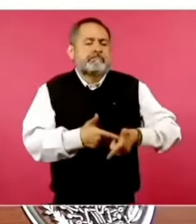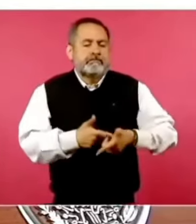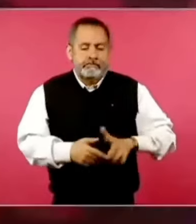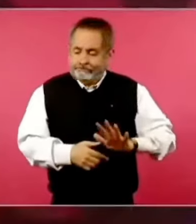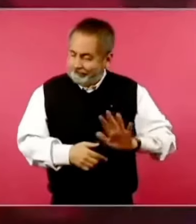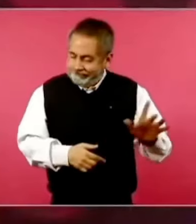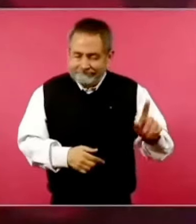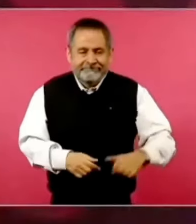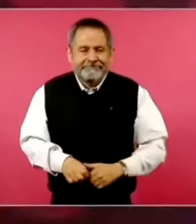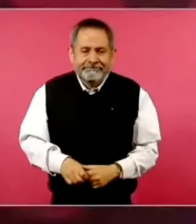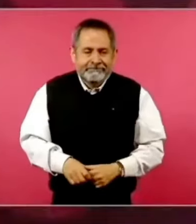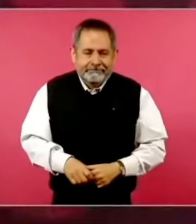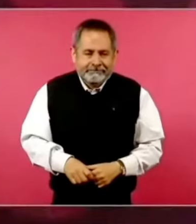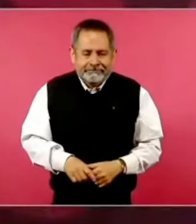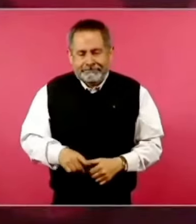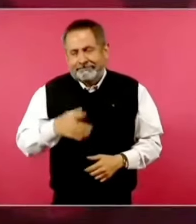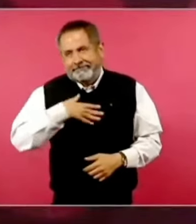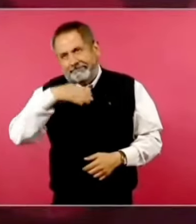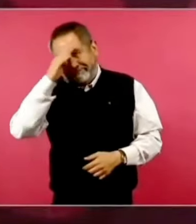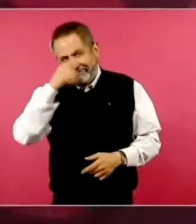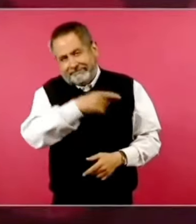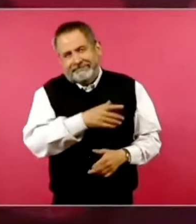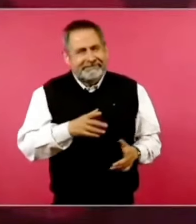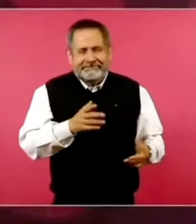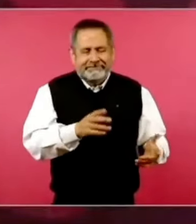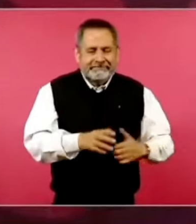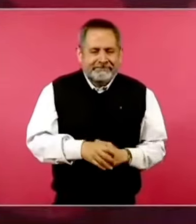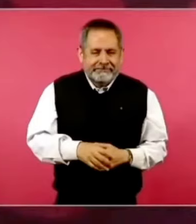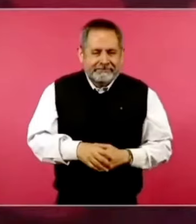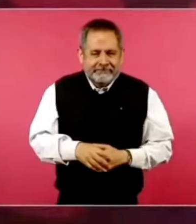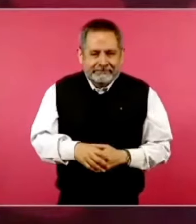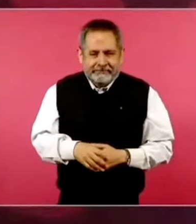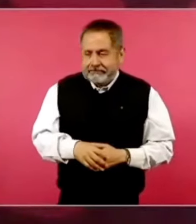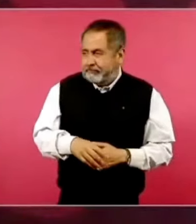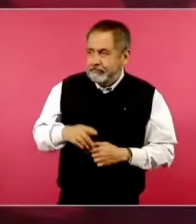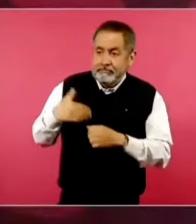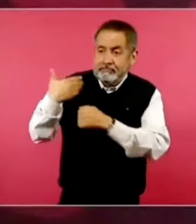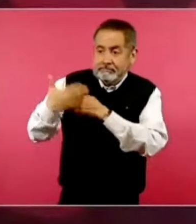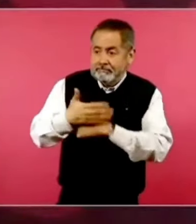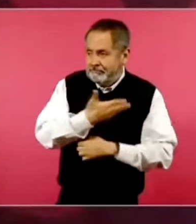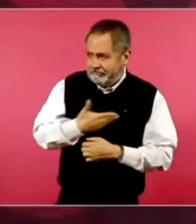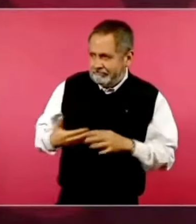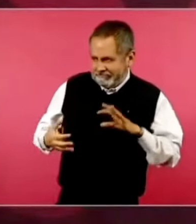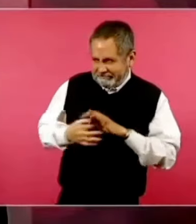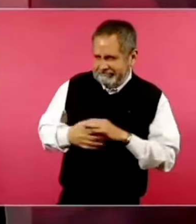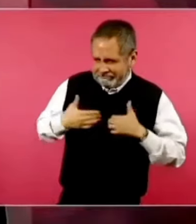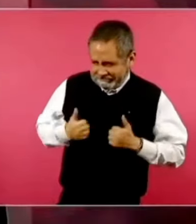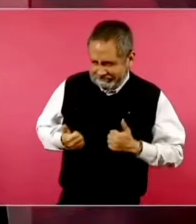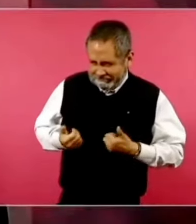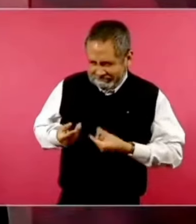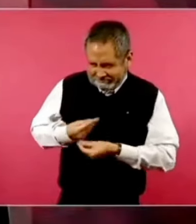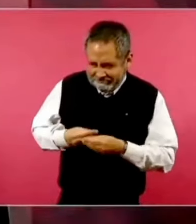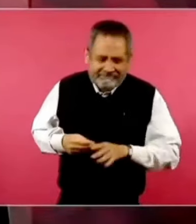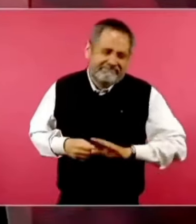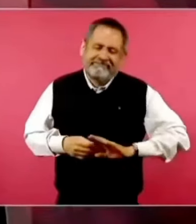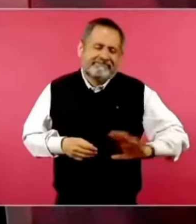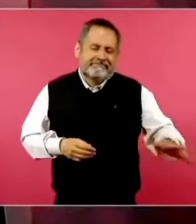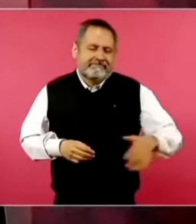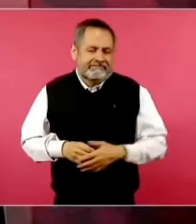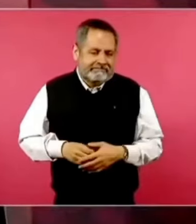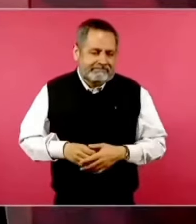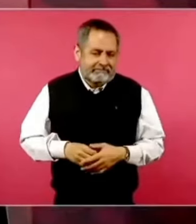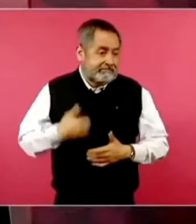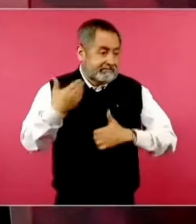éramos pensando que te iban a entender no este con los que iban